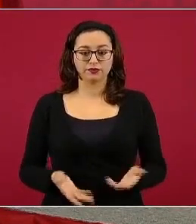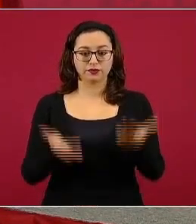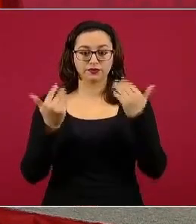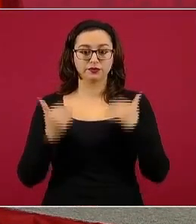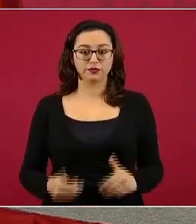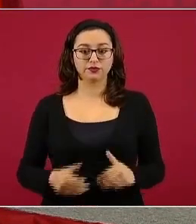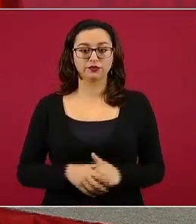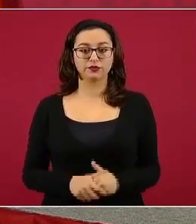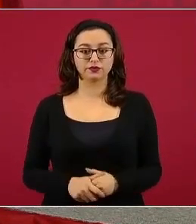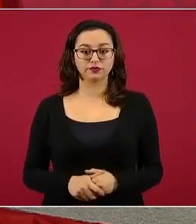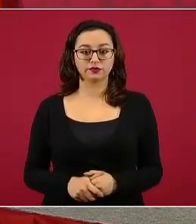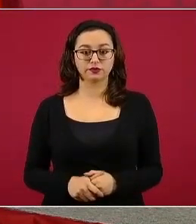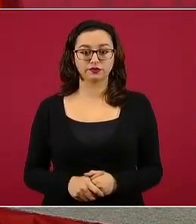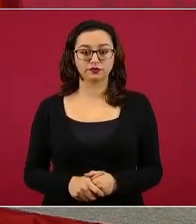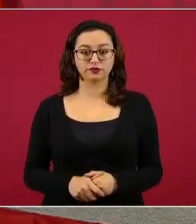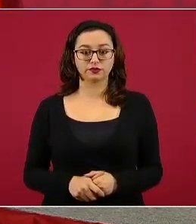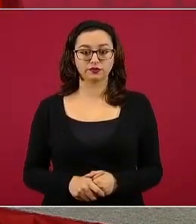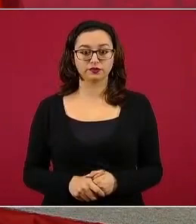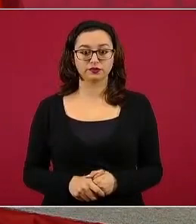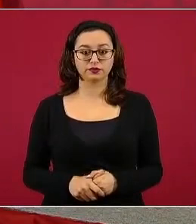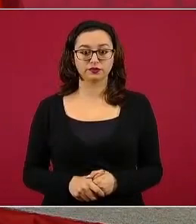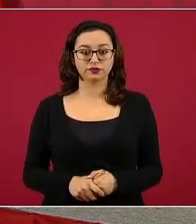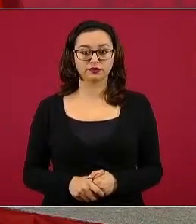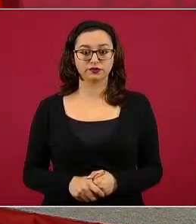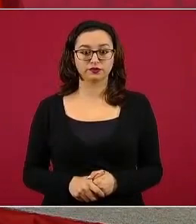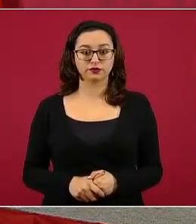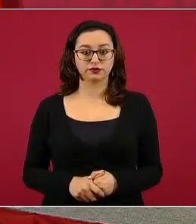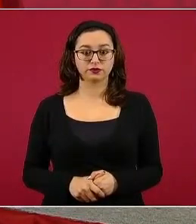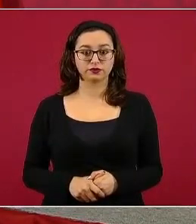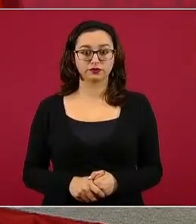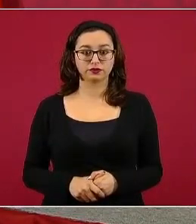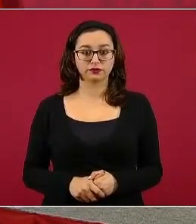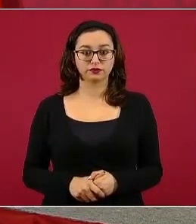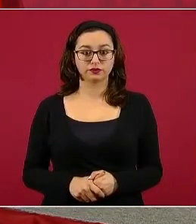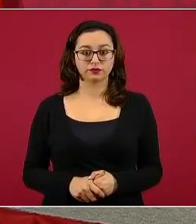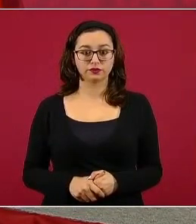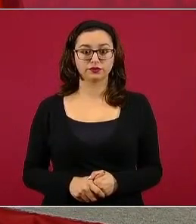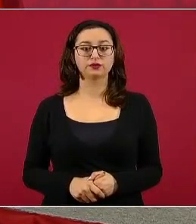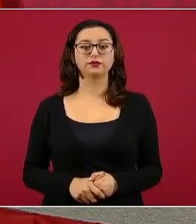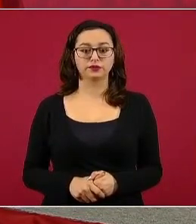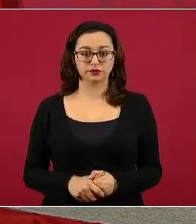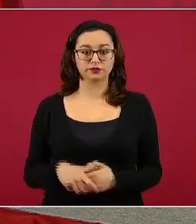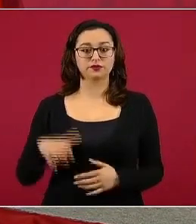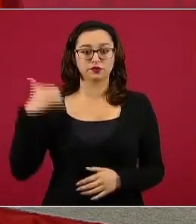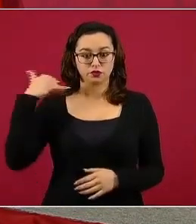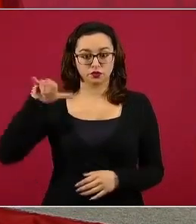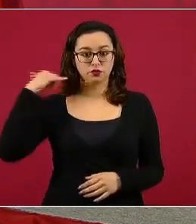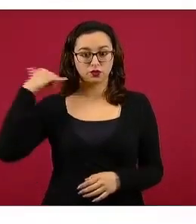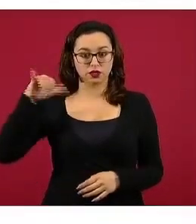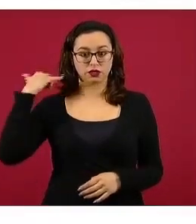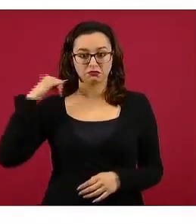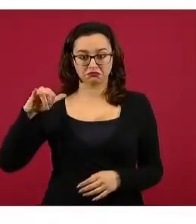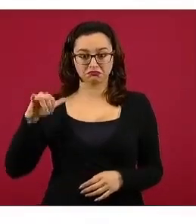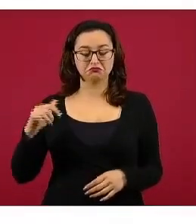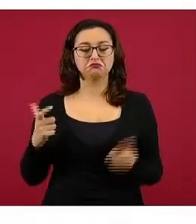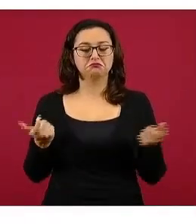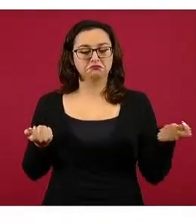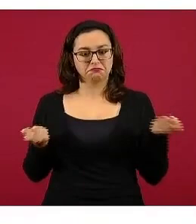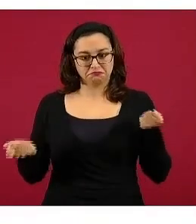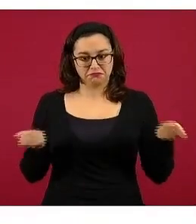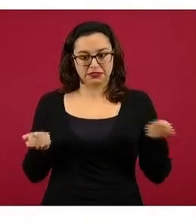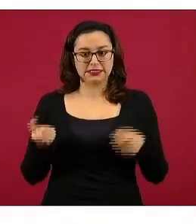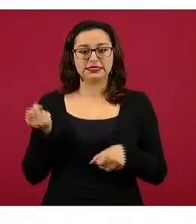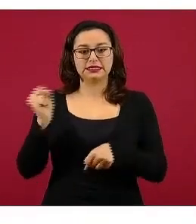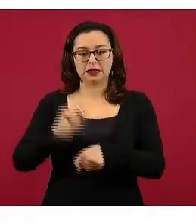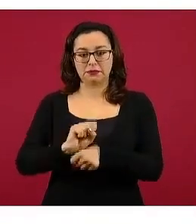siguiente. Estado de Yucatán, creo que salta, perfecto, gracias. Ha tenido un control importante desde la